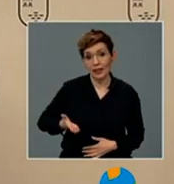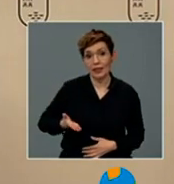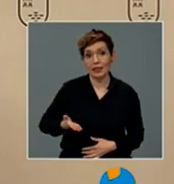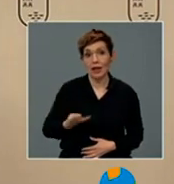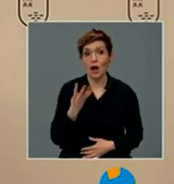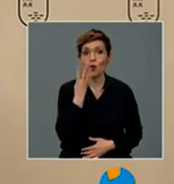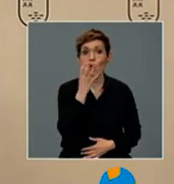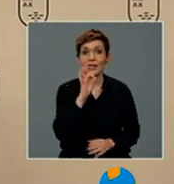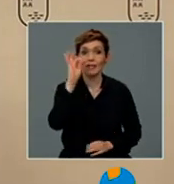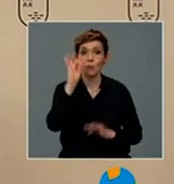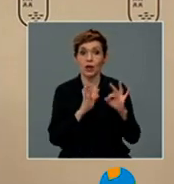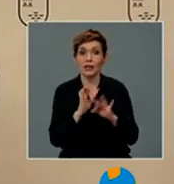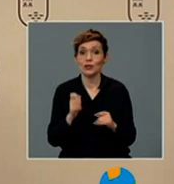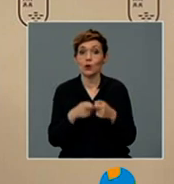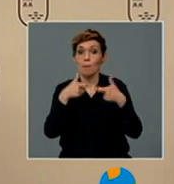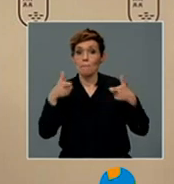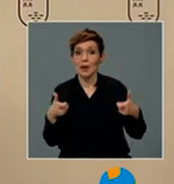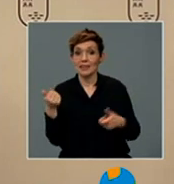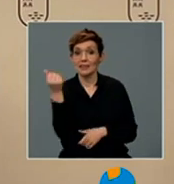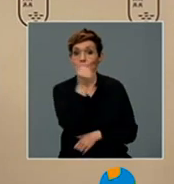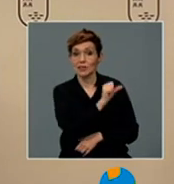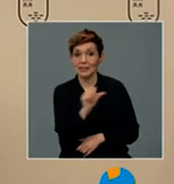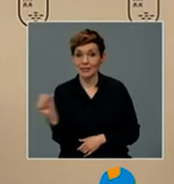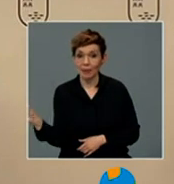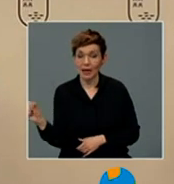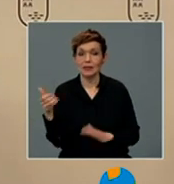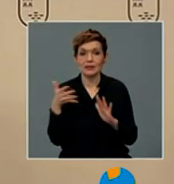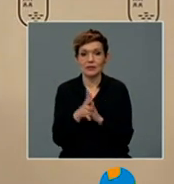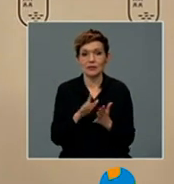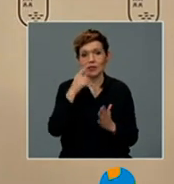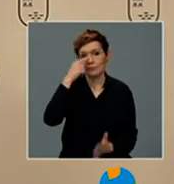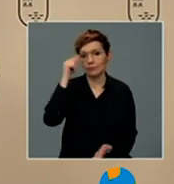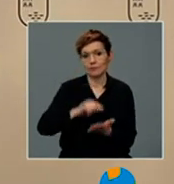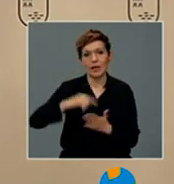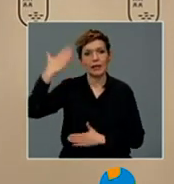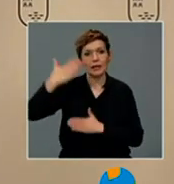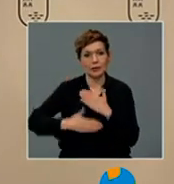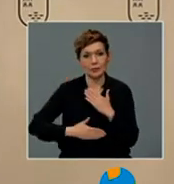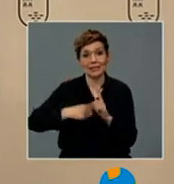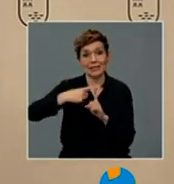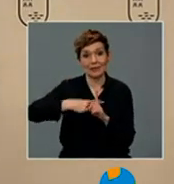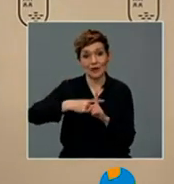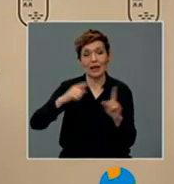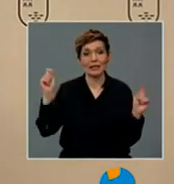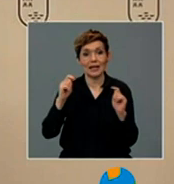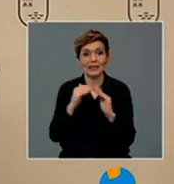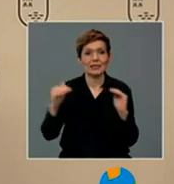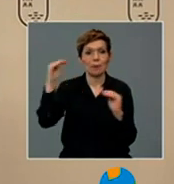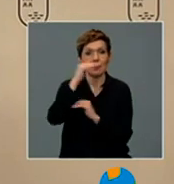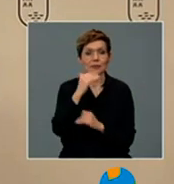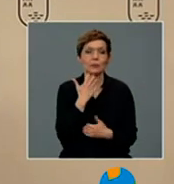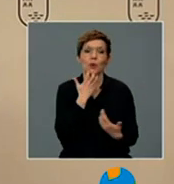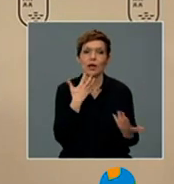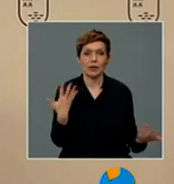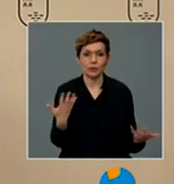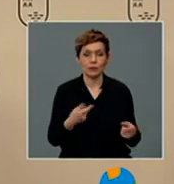un 40%, permitirá aplicar las medidas restrictivas del siguiente nivel de alerta. Por ejemplo,